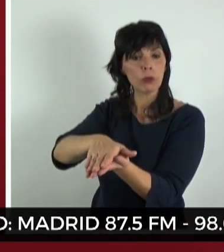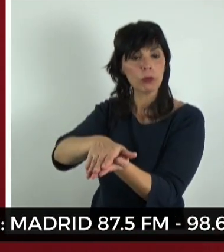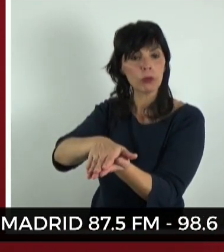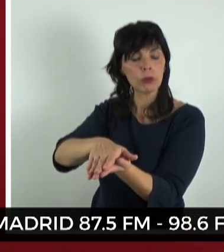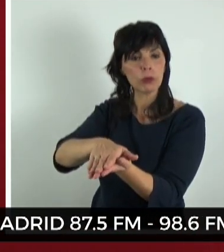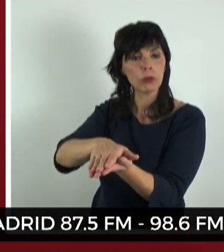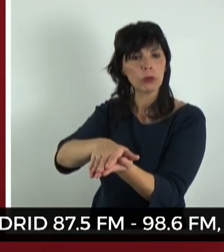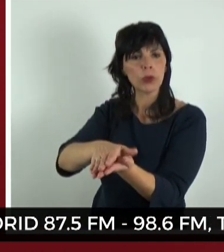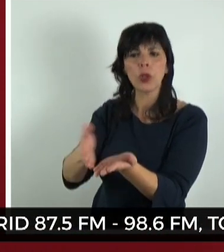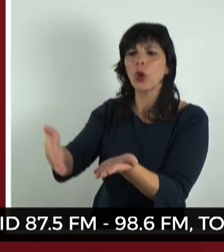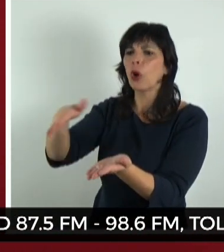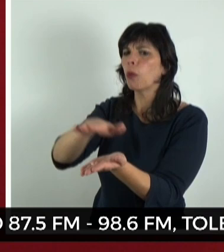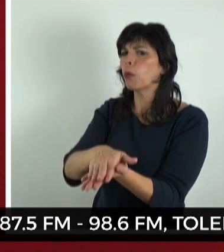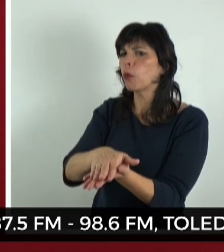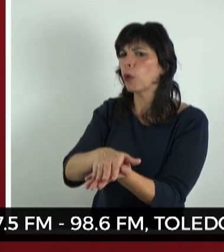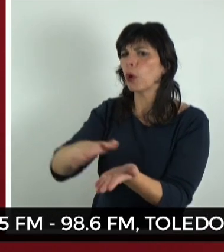entre los muros de Jerusalén,